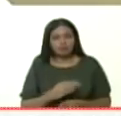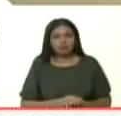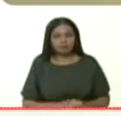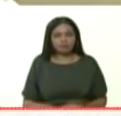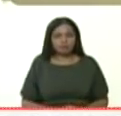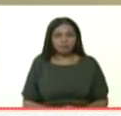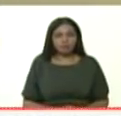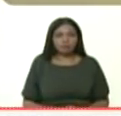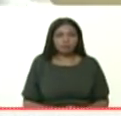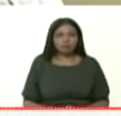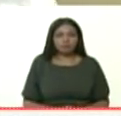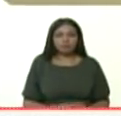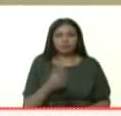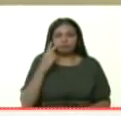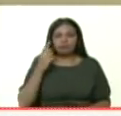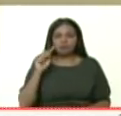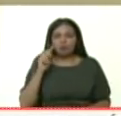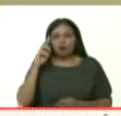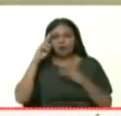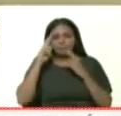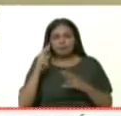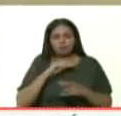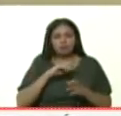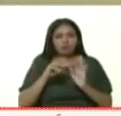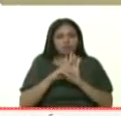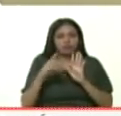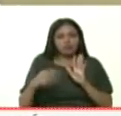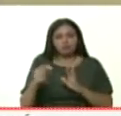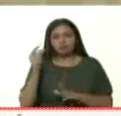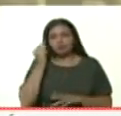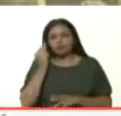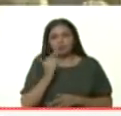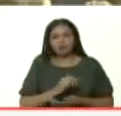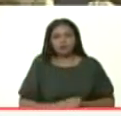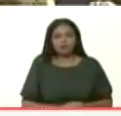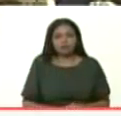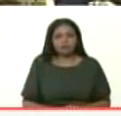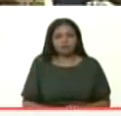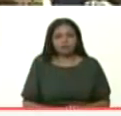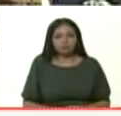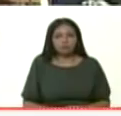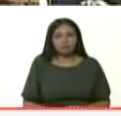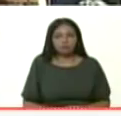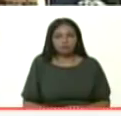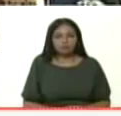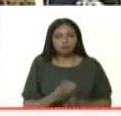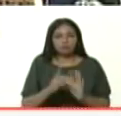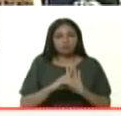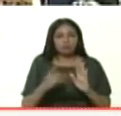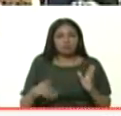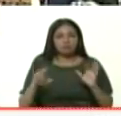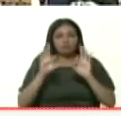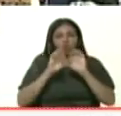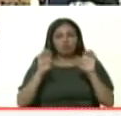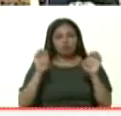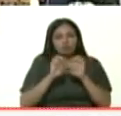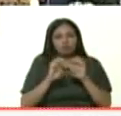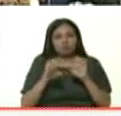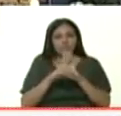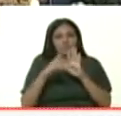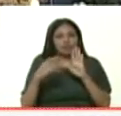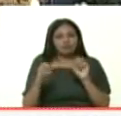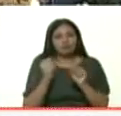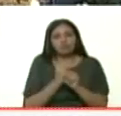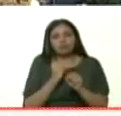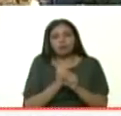en el reconocimiento y el respeto de los derechos de las mujeres, del derecho a la educación, del derecho al trabajo,